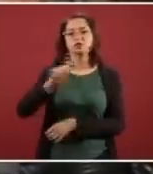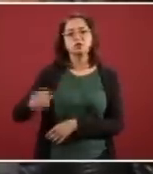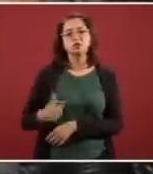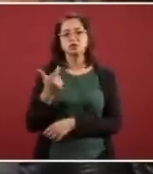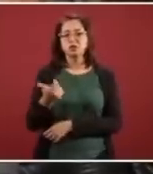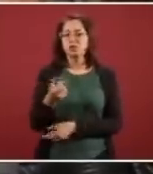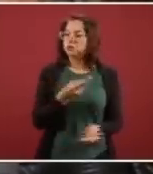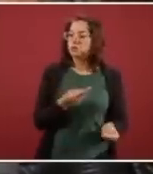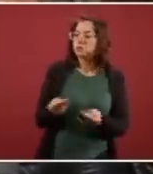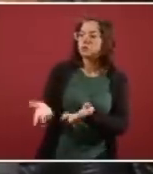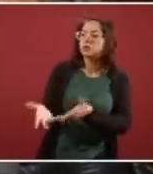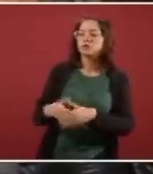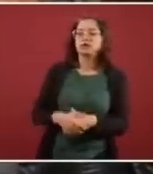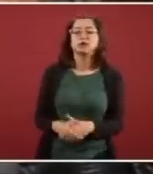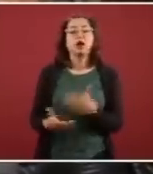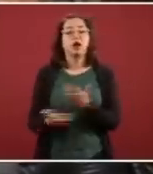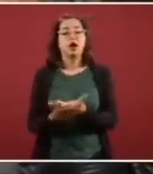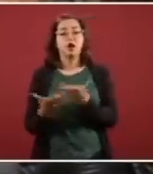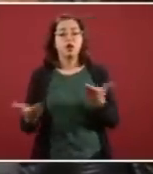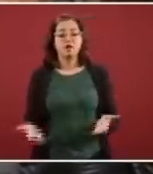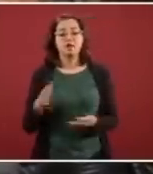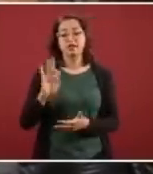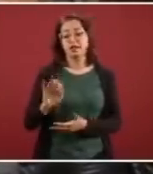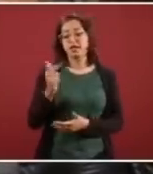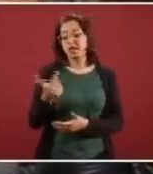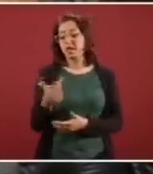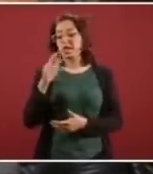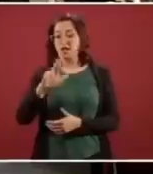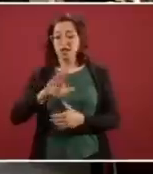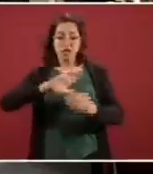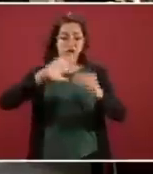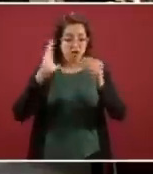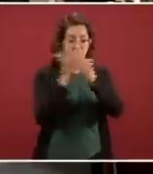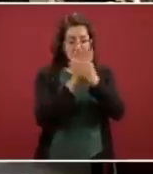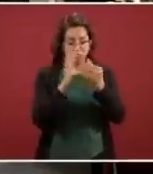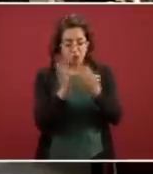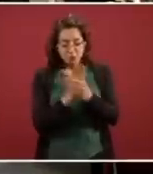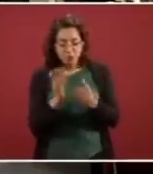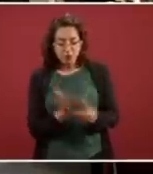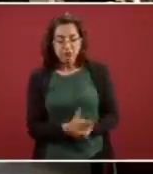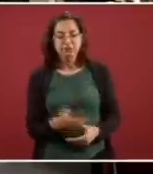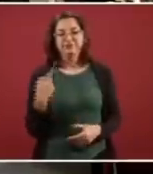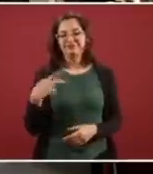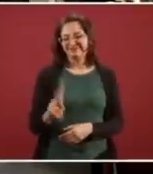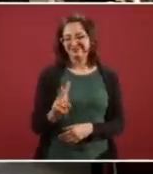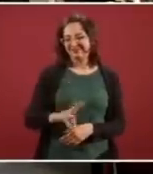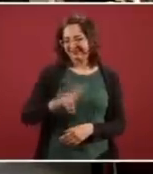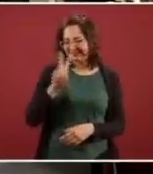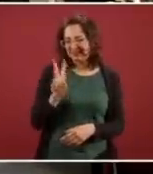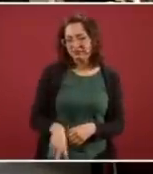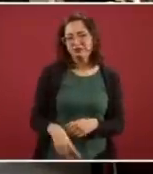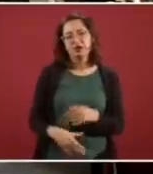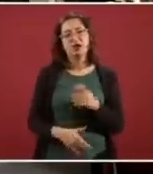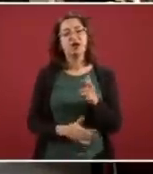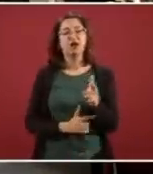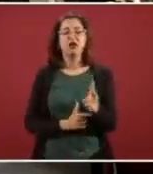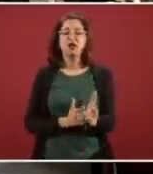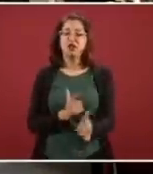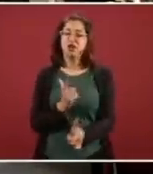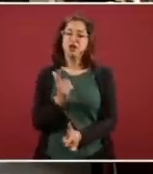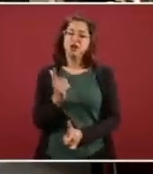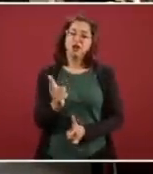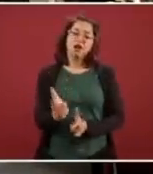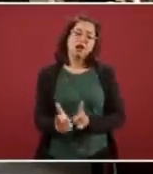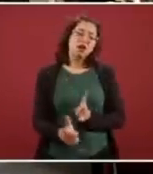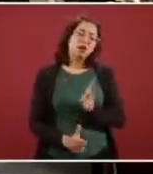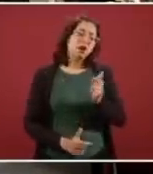Fiscalía de México está armando una carpeta, pero la verdad, señor presidente, esto es un tortuguismo